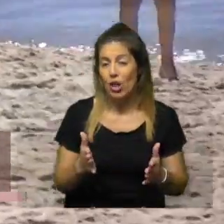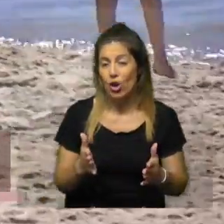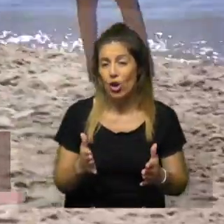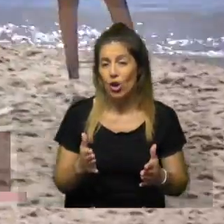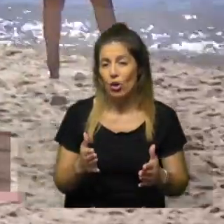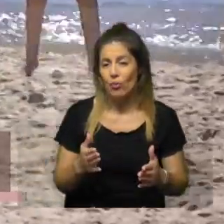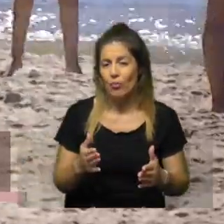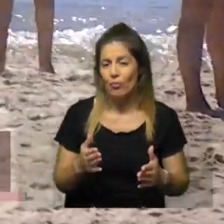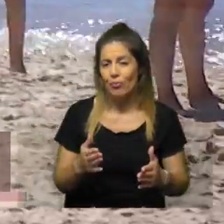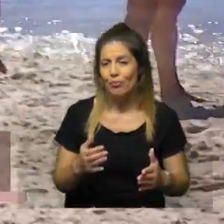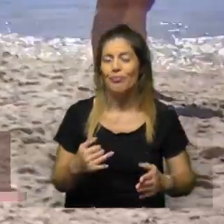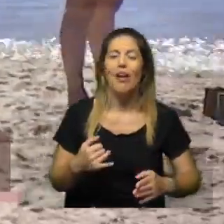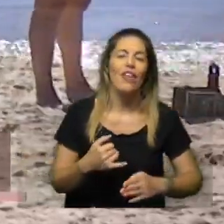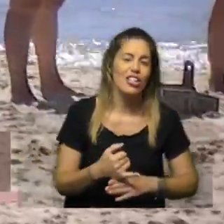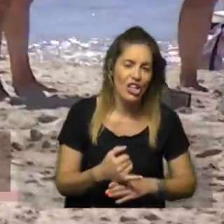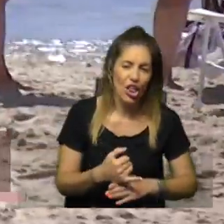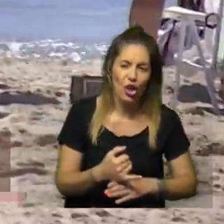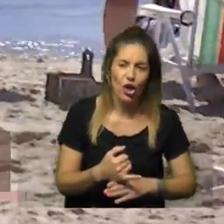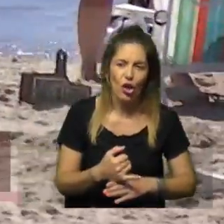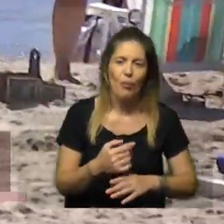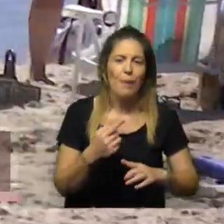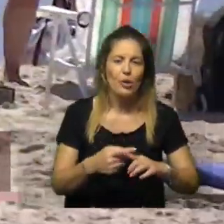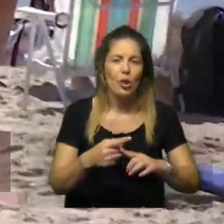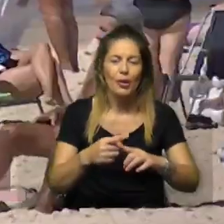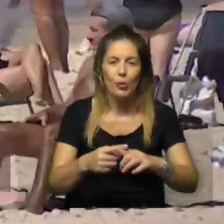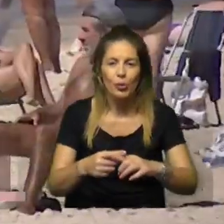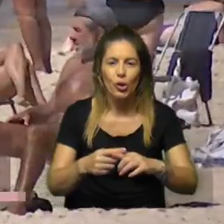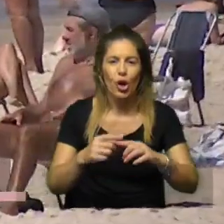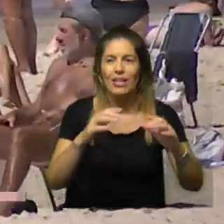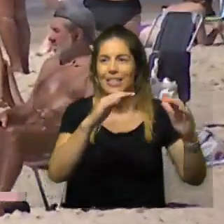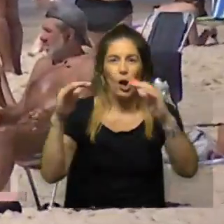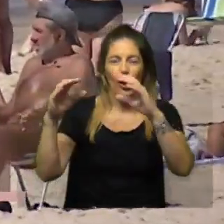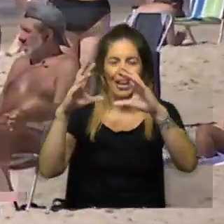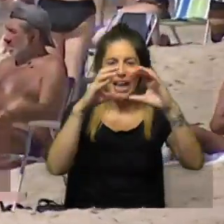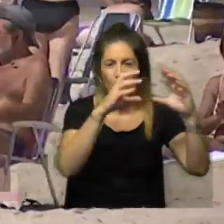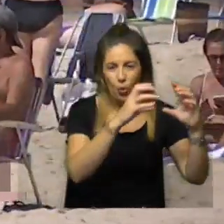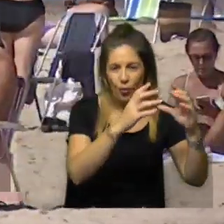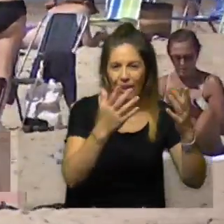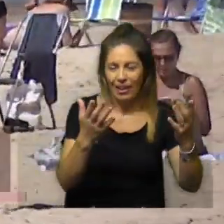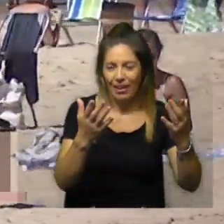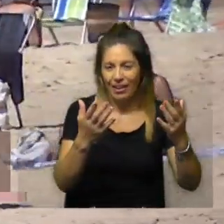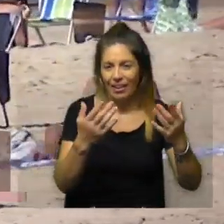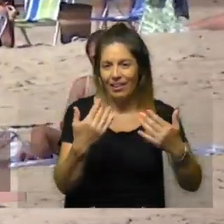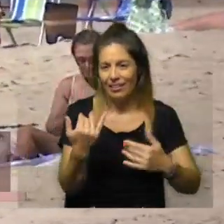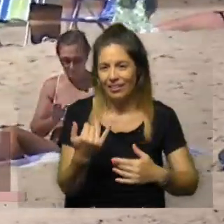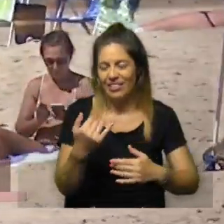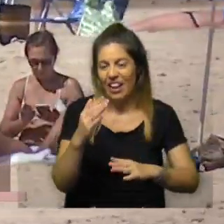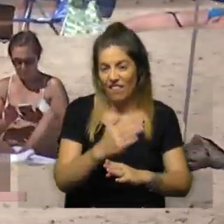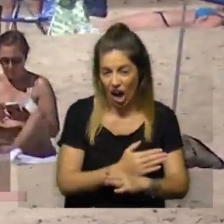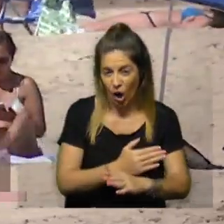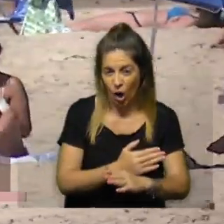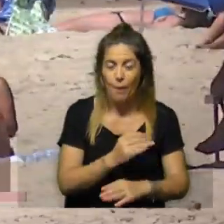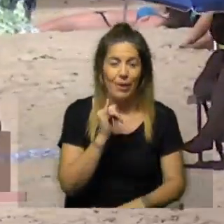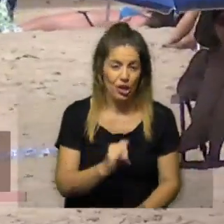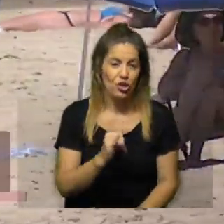me han fallado, porque bueno, de repente son a minuto y se corre la nube y vos ves el factor y todavía sigue siendo bajo, pero sí,